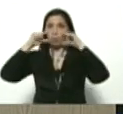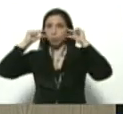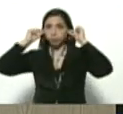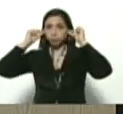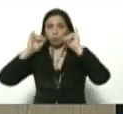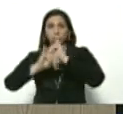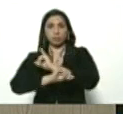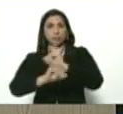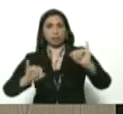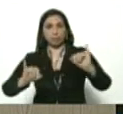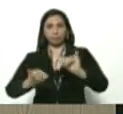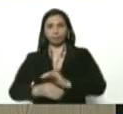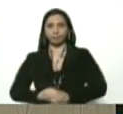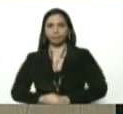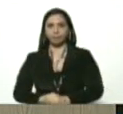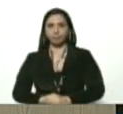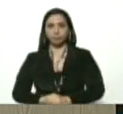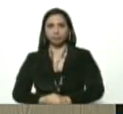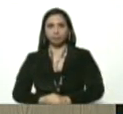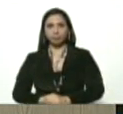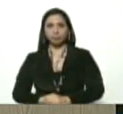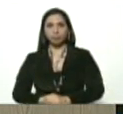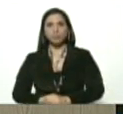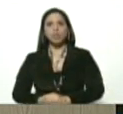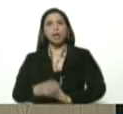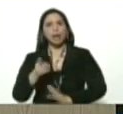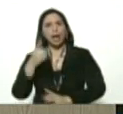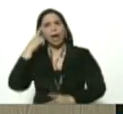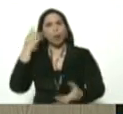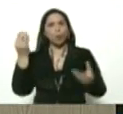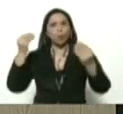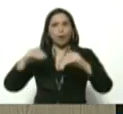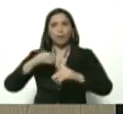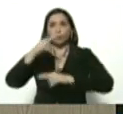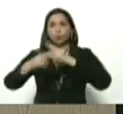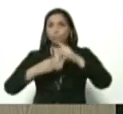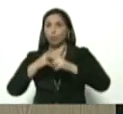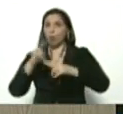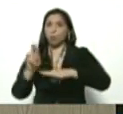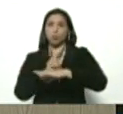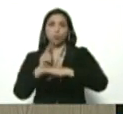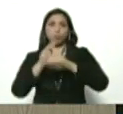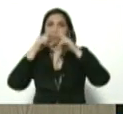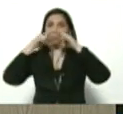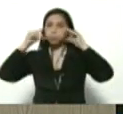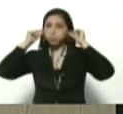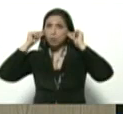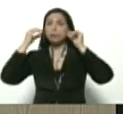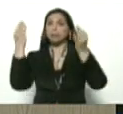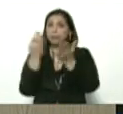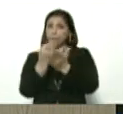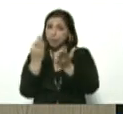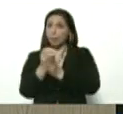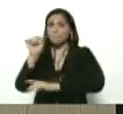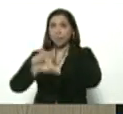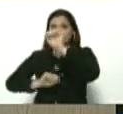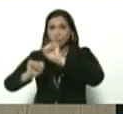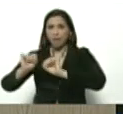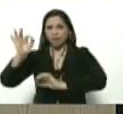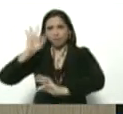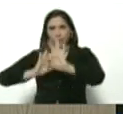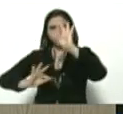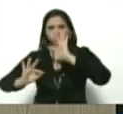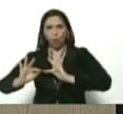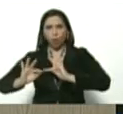es una es una convención universal que el uso de la mascarilla realmente previene de la infección